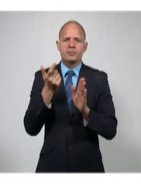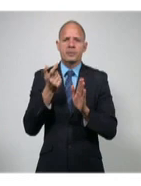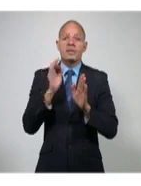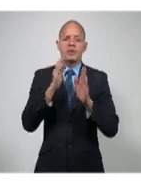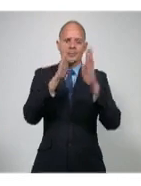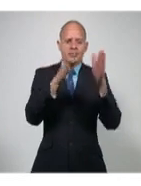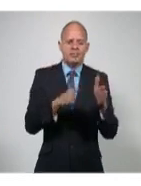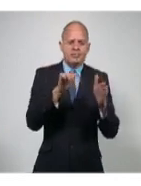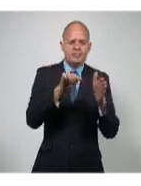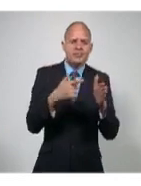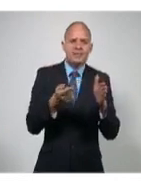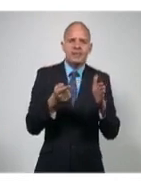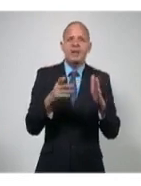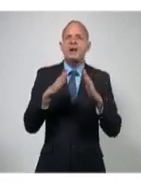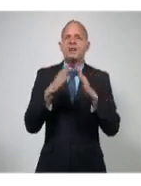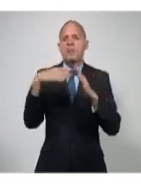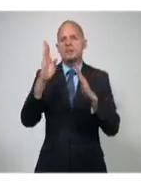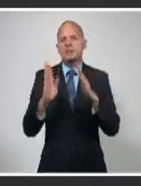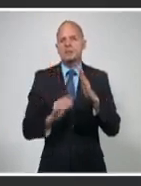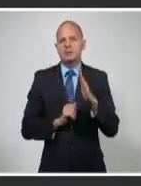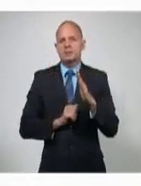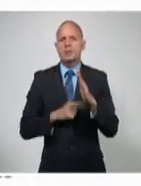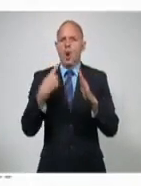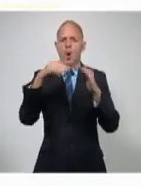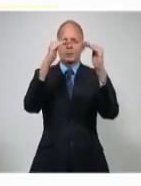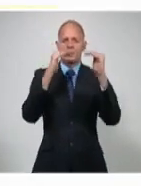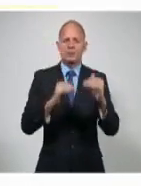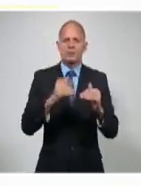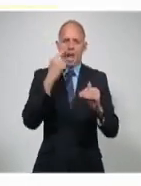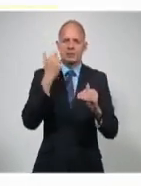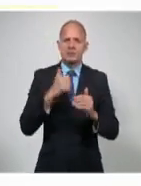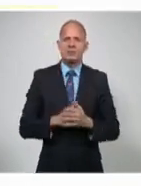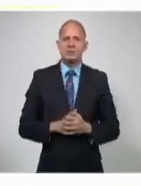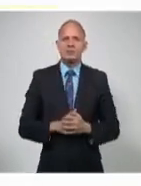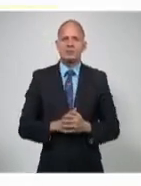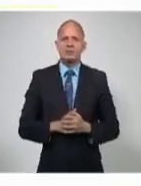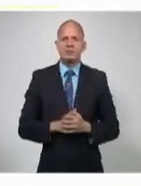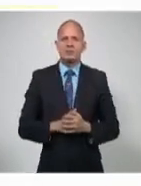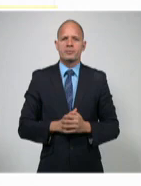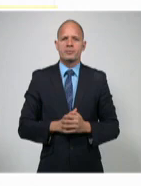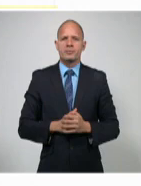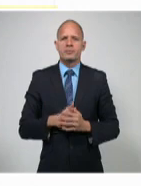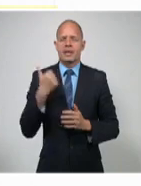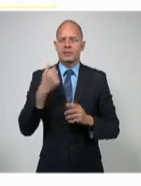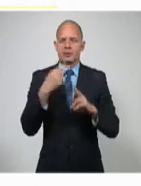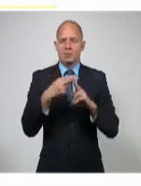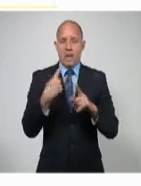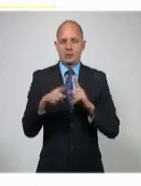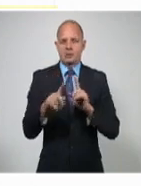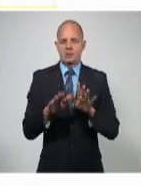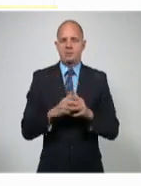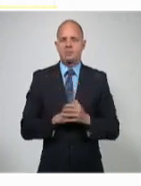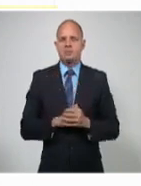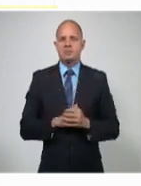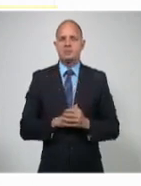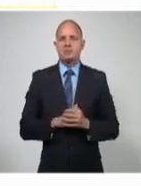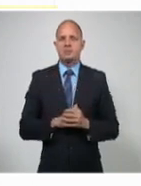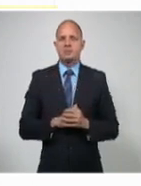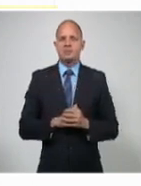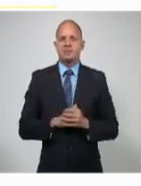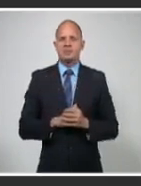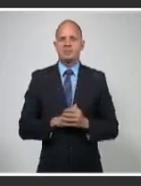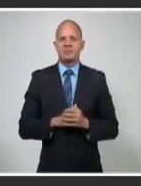GGVVVM de Curitiba, Brasil. Busquemos otros nombres interesantes. Bueno, este está más difícil de pronunciar. TWD Lion XX